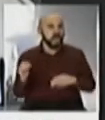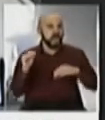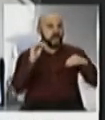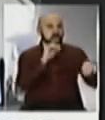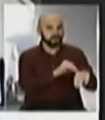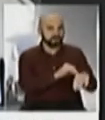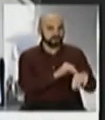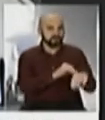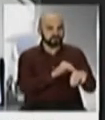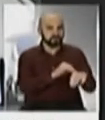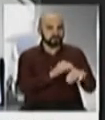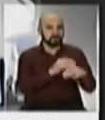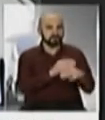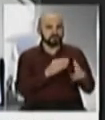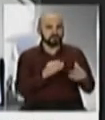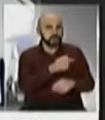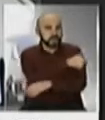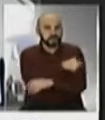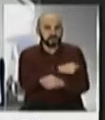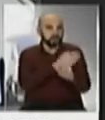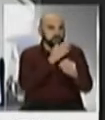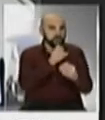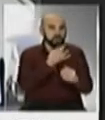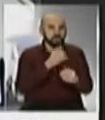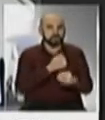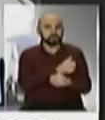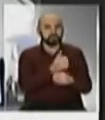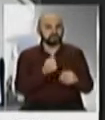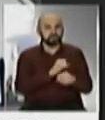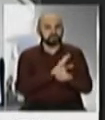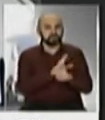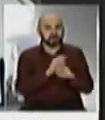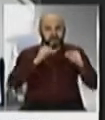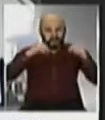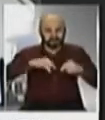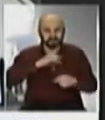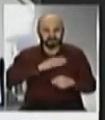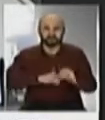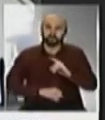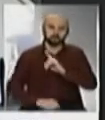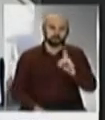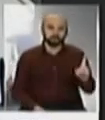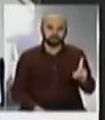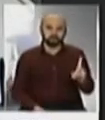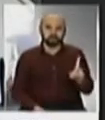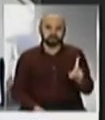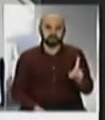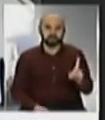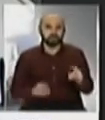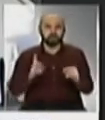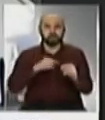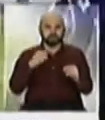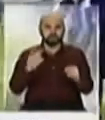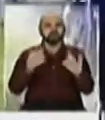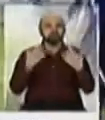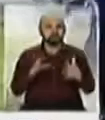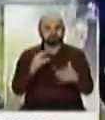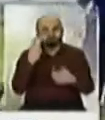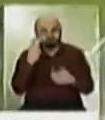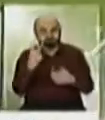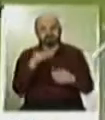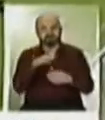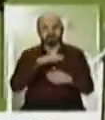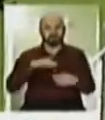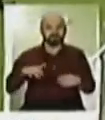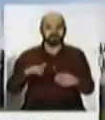cancha que el rival no llega porque está todo infectado, eso aquí no va a ocurrir. Tenemos absolutamente previsto esa situación.